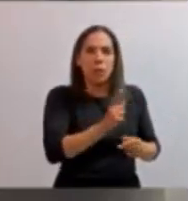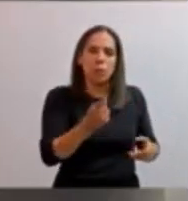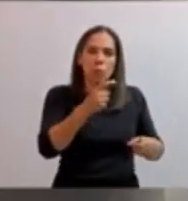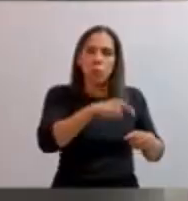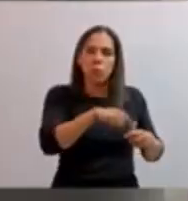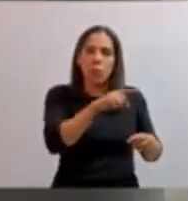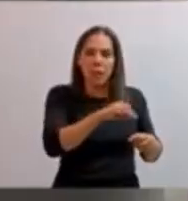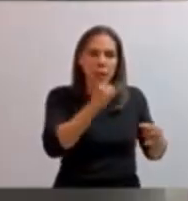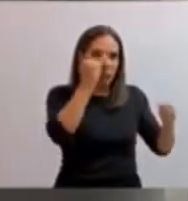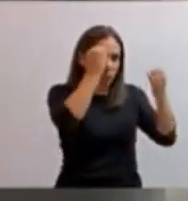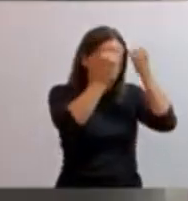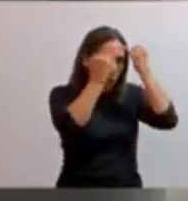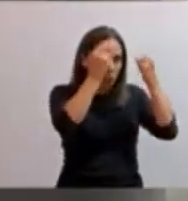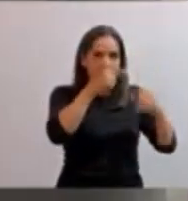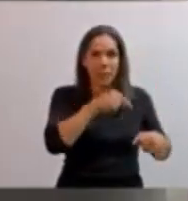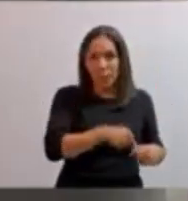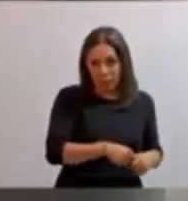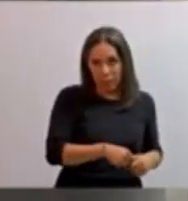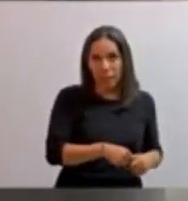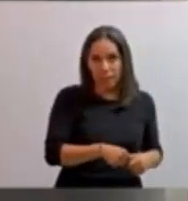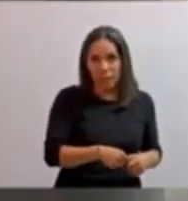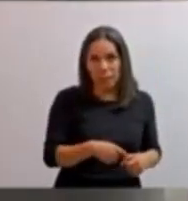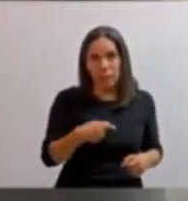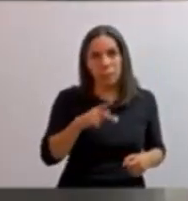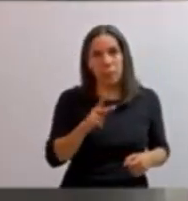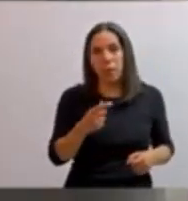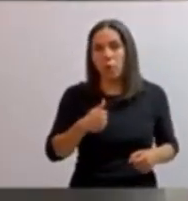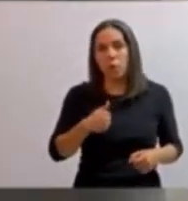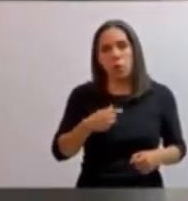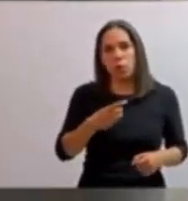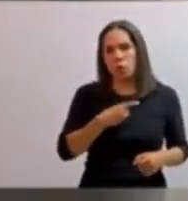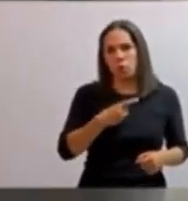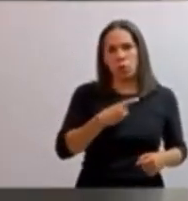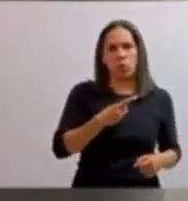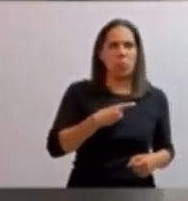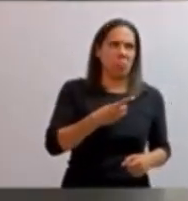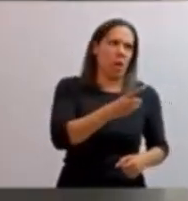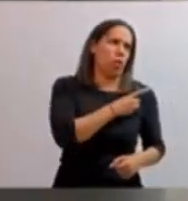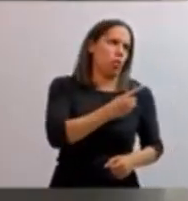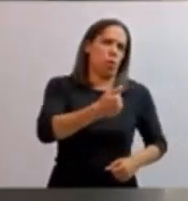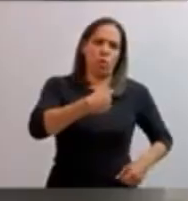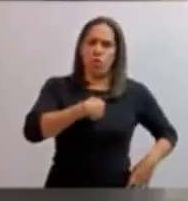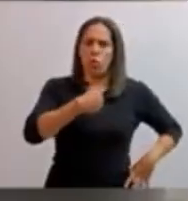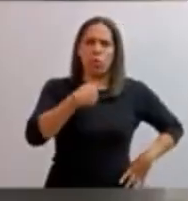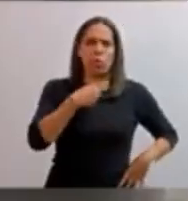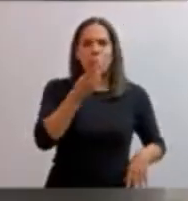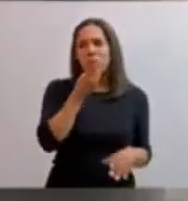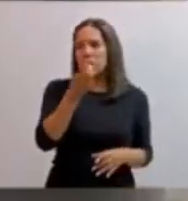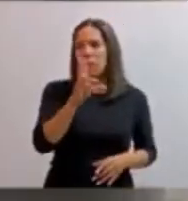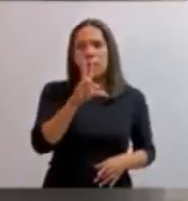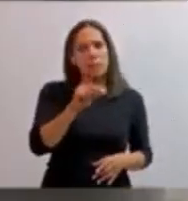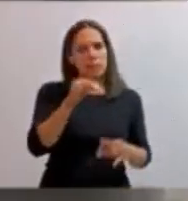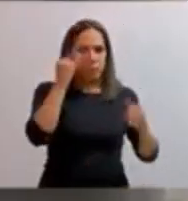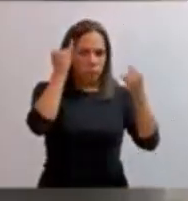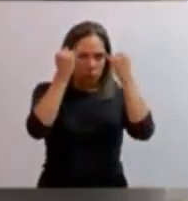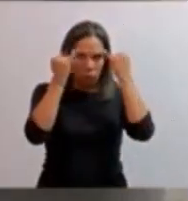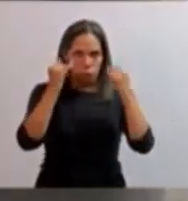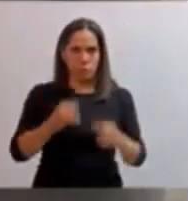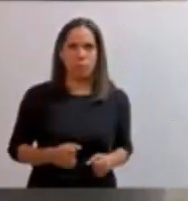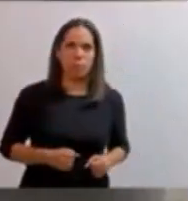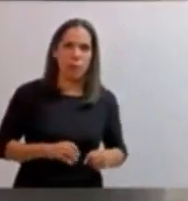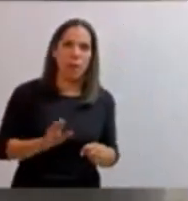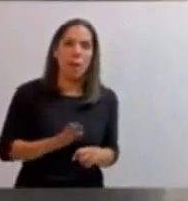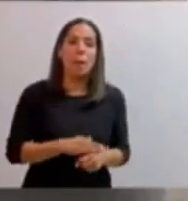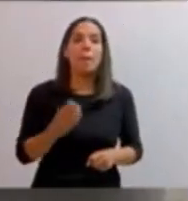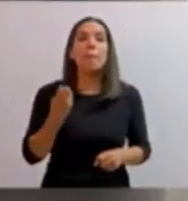las ideas, mas no está mediada por quien lo dice, ¿no? Me parece que eso también es muy importante, porque entonces